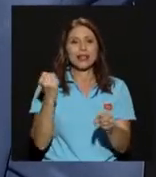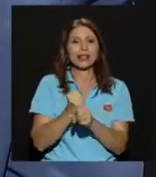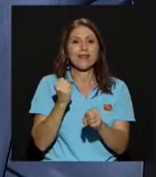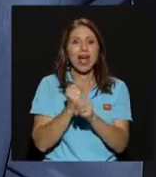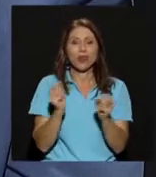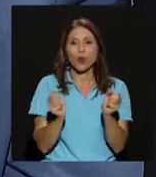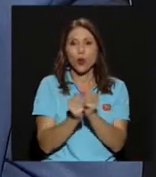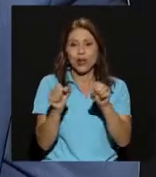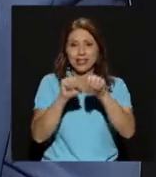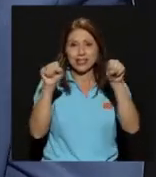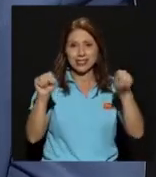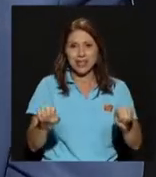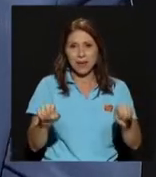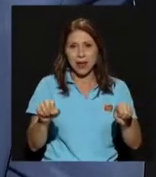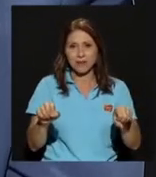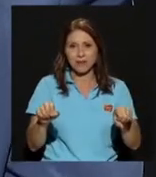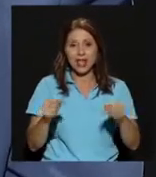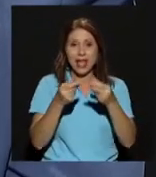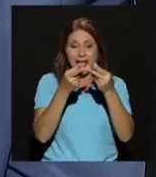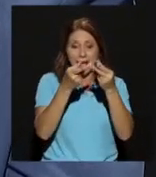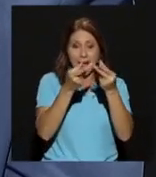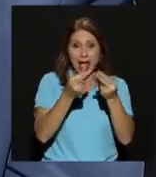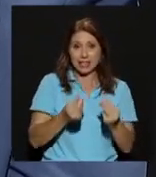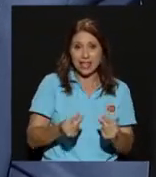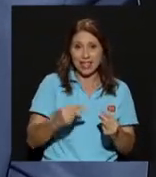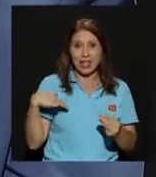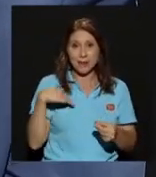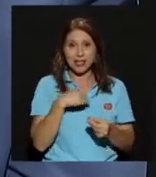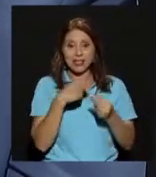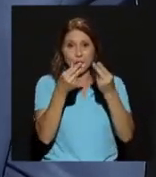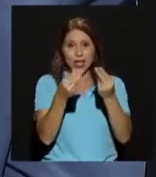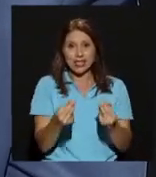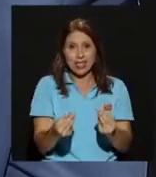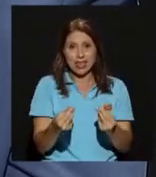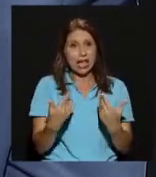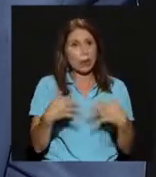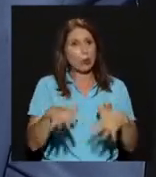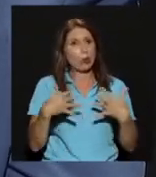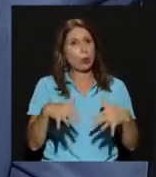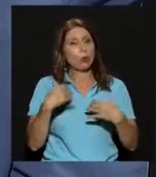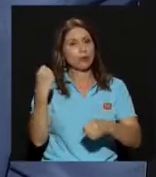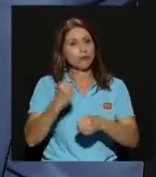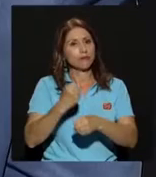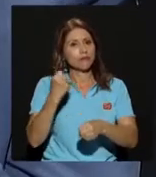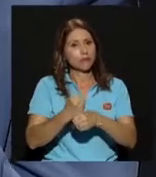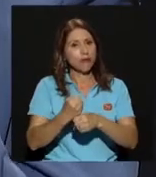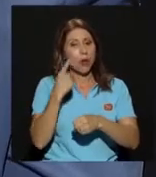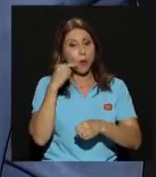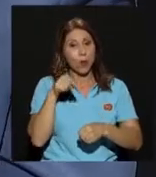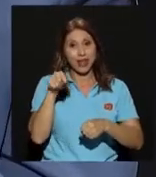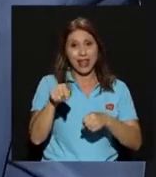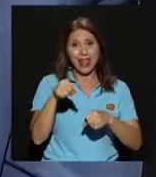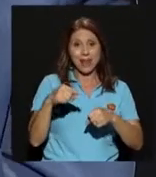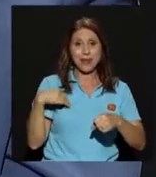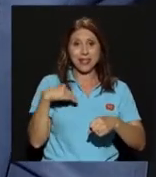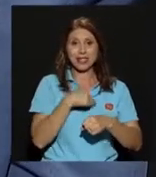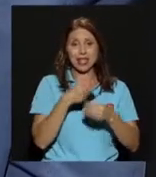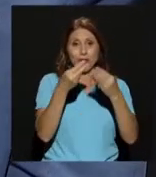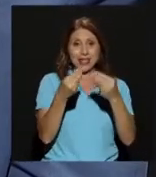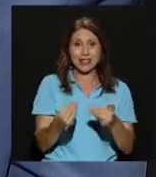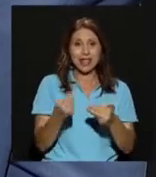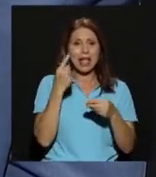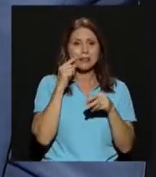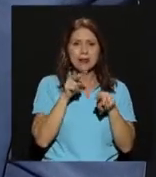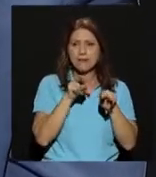el sistema hacienda el ministerio de hacienda tiene una gran tarea porque es rectora de ese sistema electrónico de